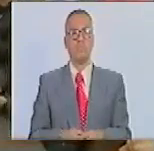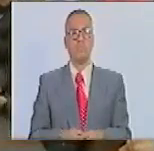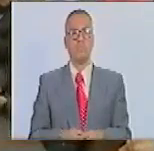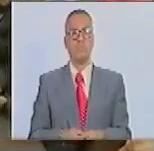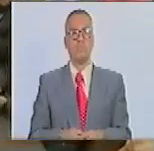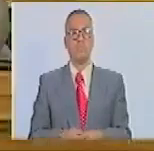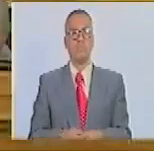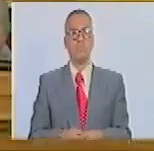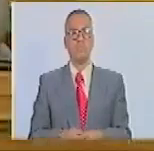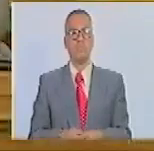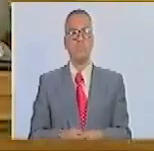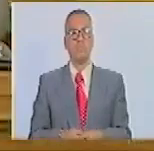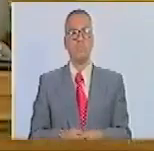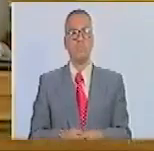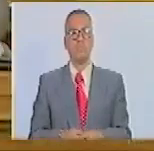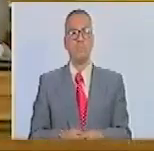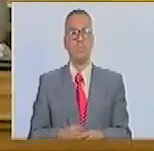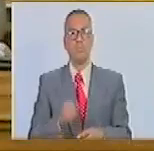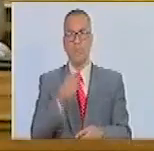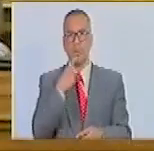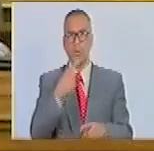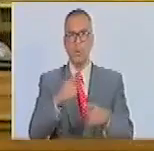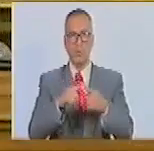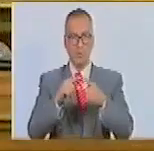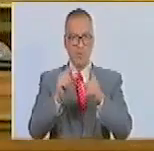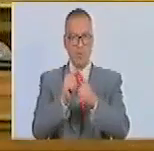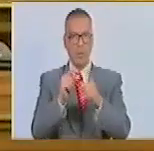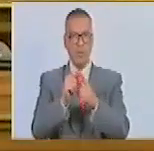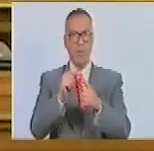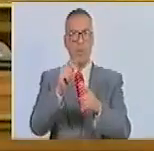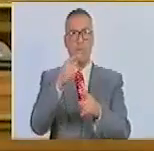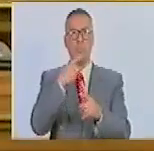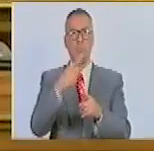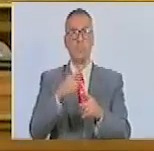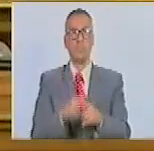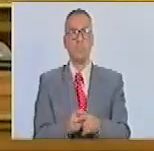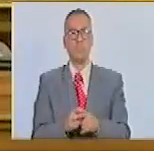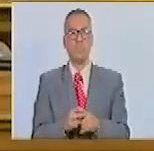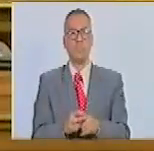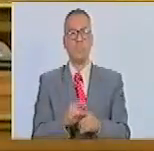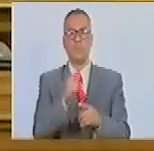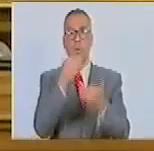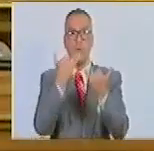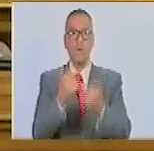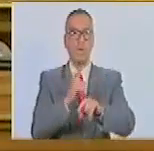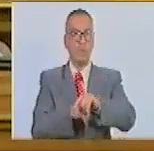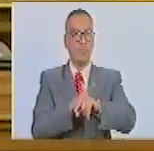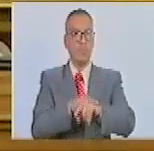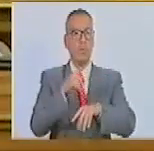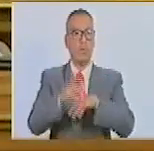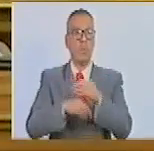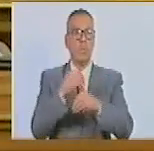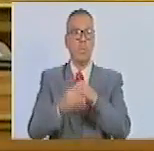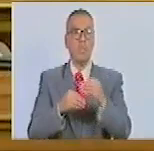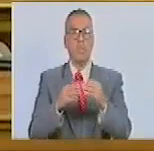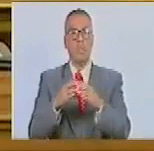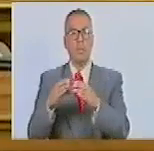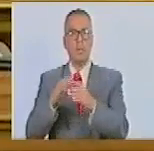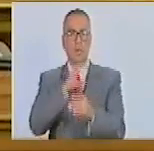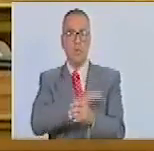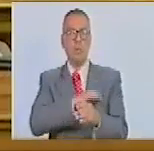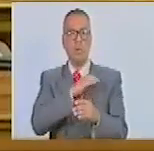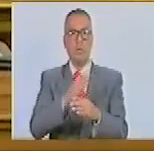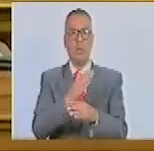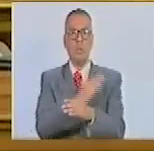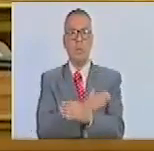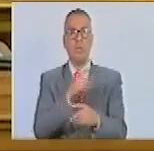Bien, voy a dejar en el derecho de palabra a quien hasta el momento ha venido coordinando el comité